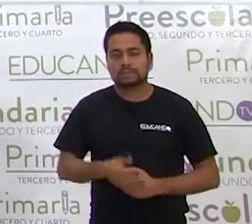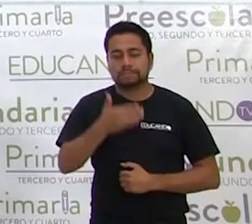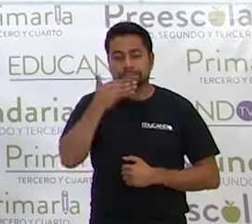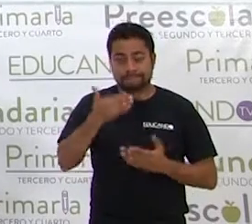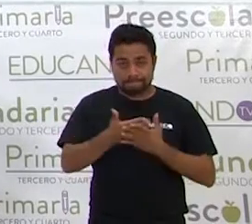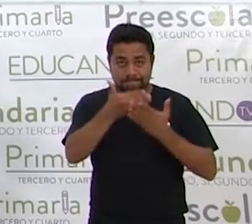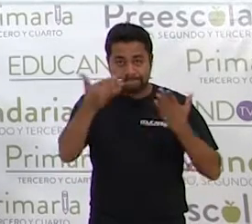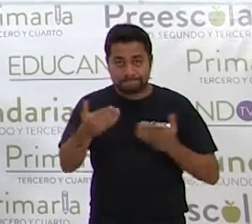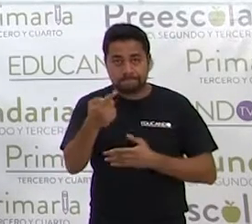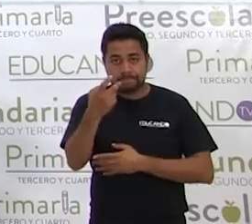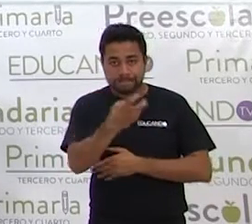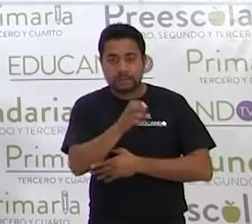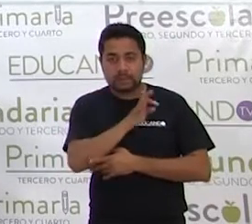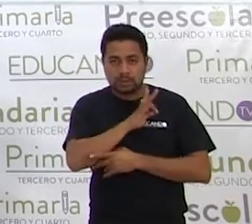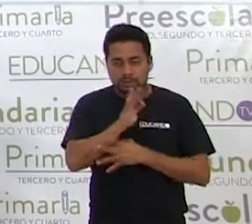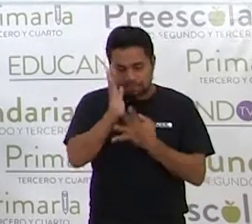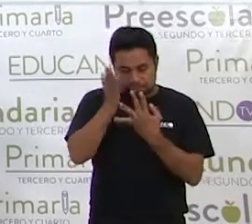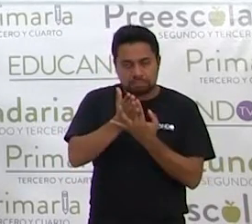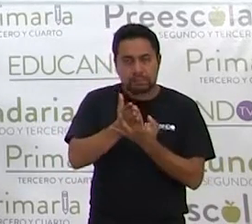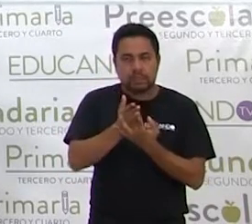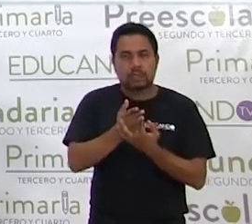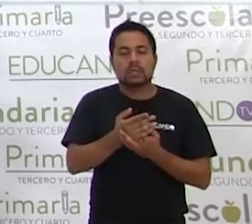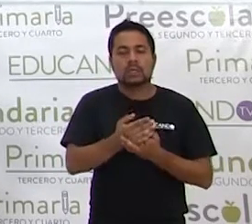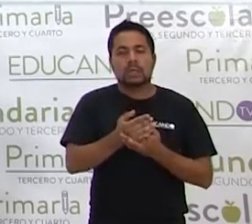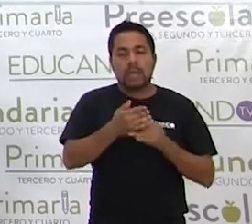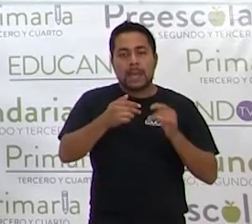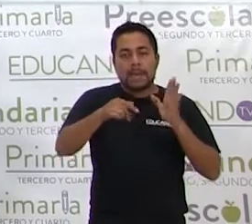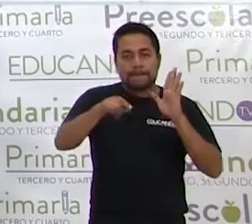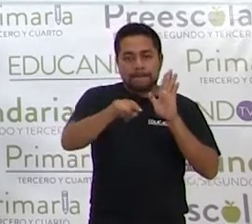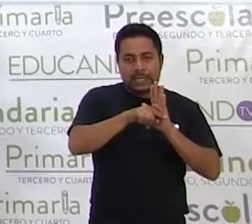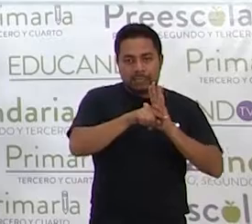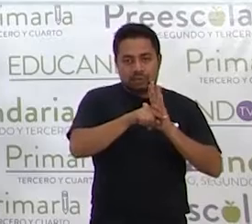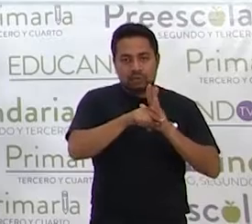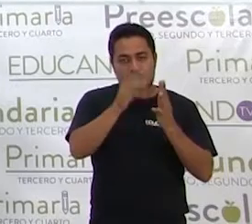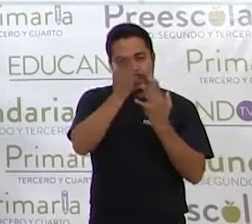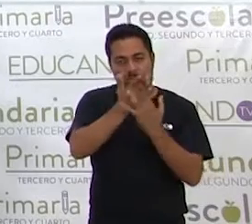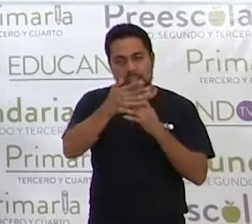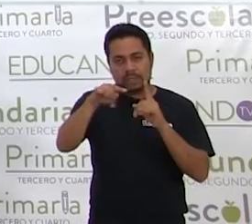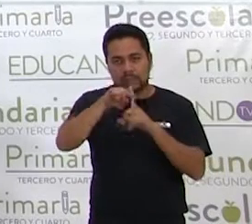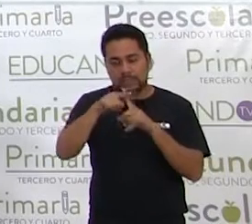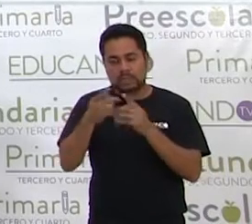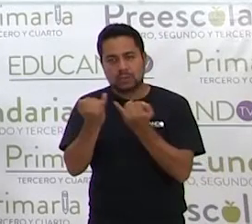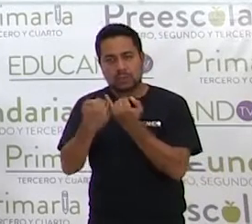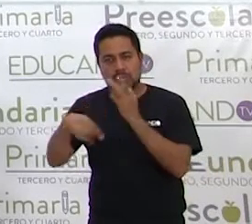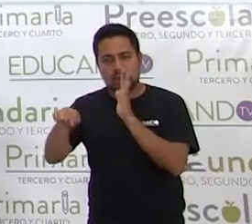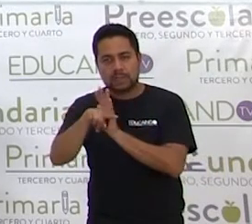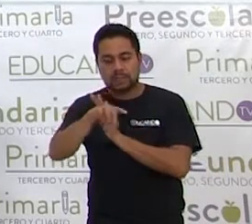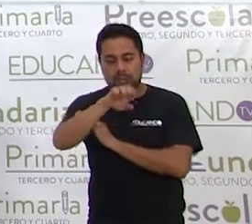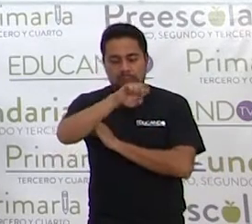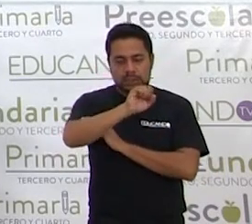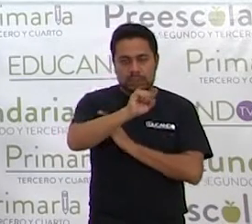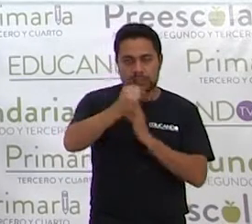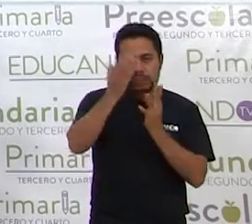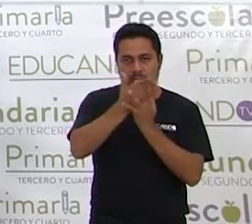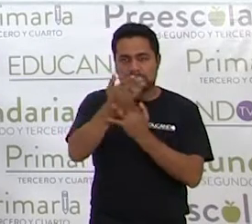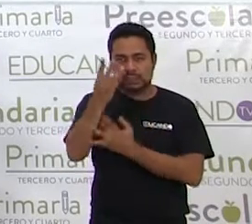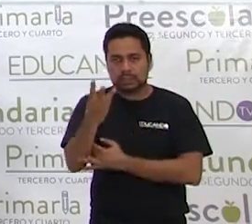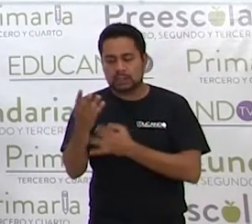esto se puede dividir menos entre más menos 60 entre 3